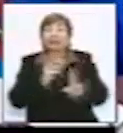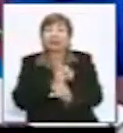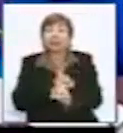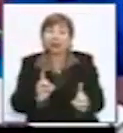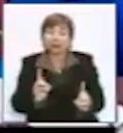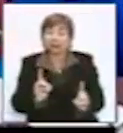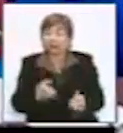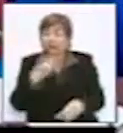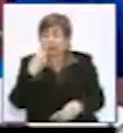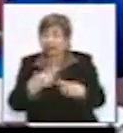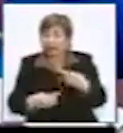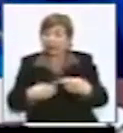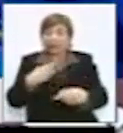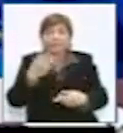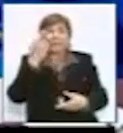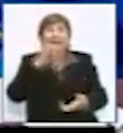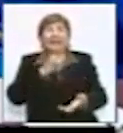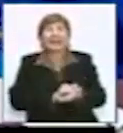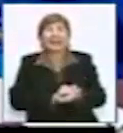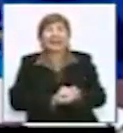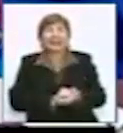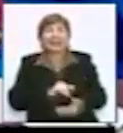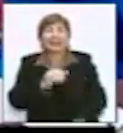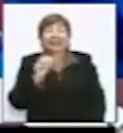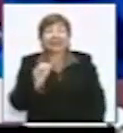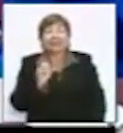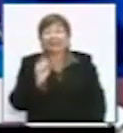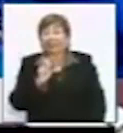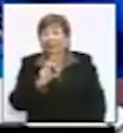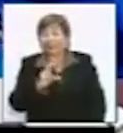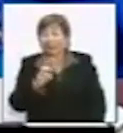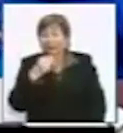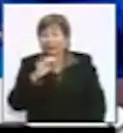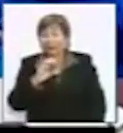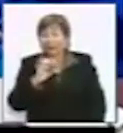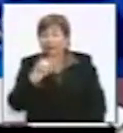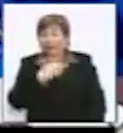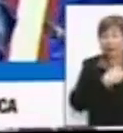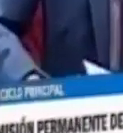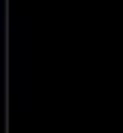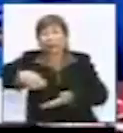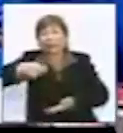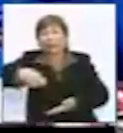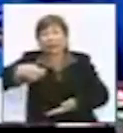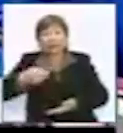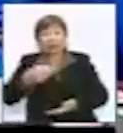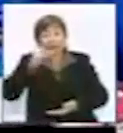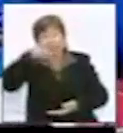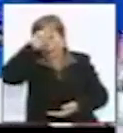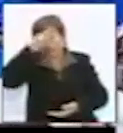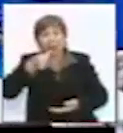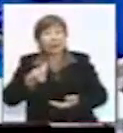Ceballos es el único que ha aceptado ser presidente del Consejo de Ministros. Y no había otro. Tenía que ser un felón como ese. Tenemos que